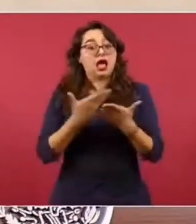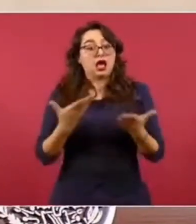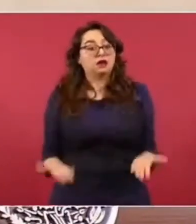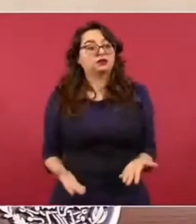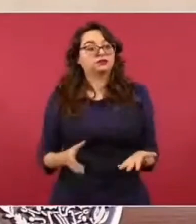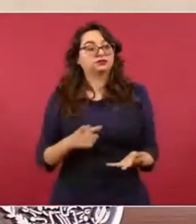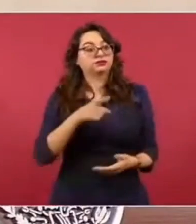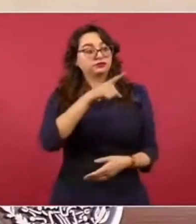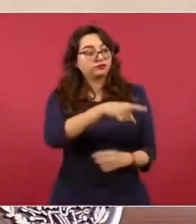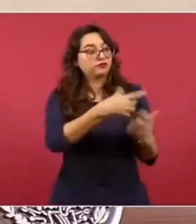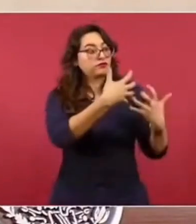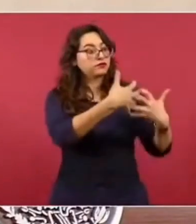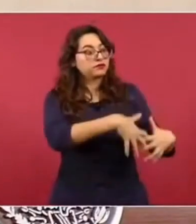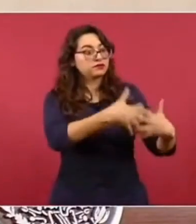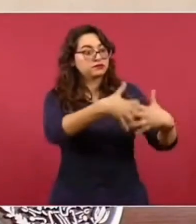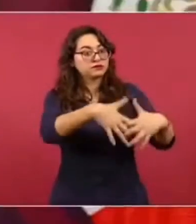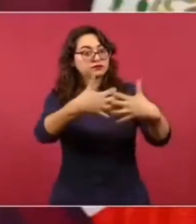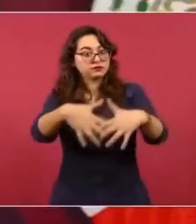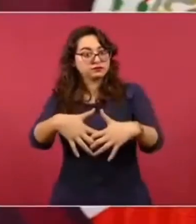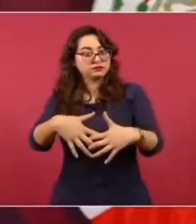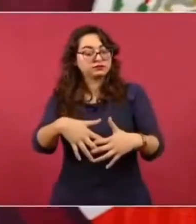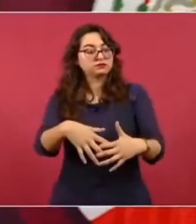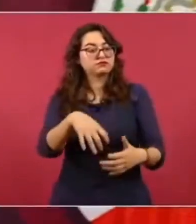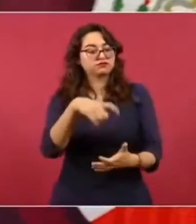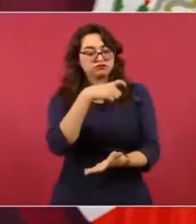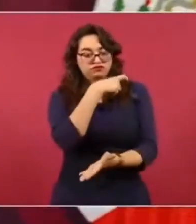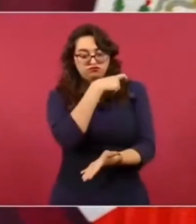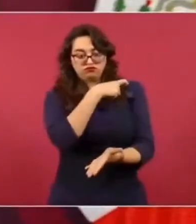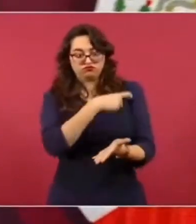les moleste a mis adversarios.